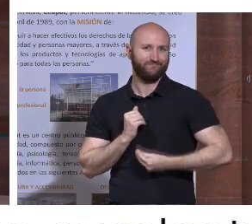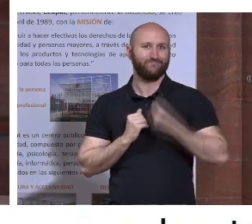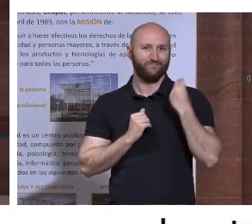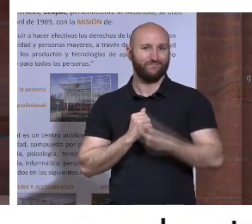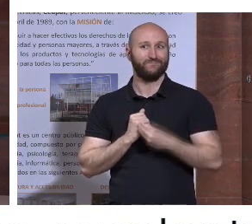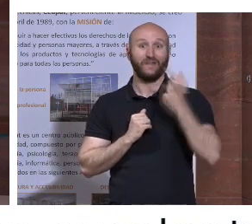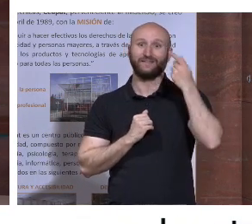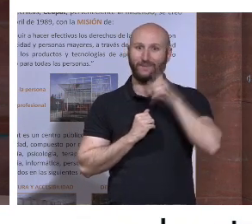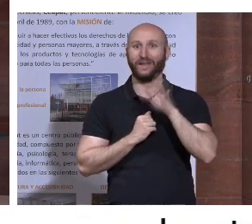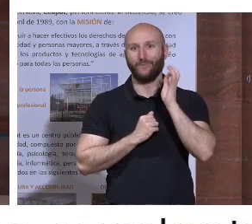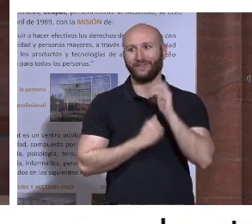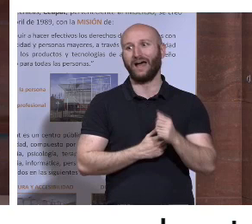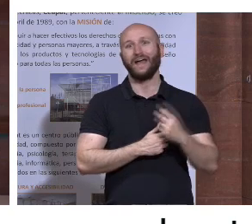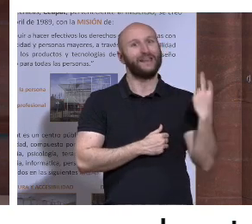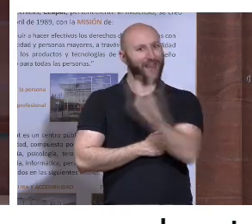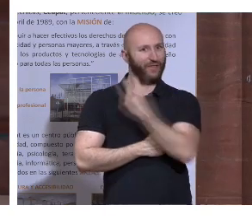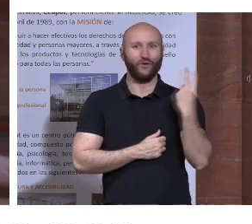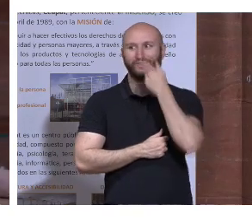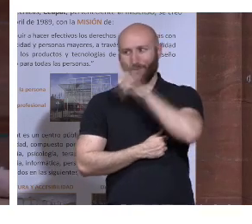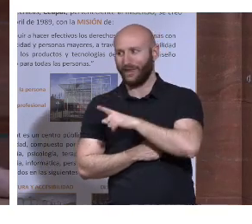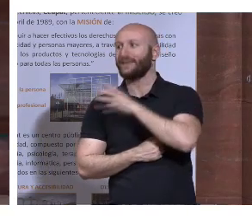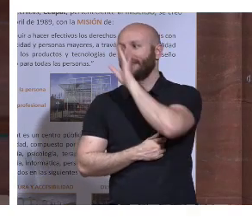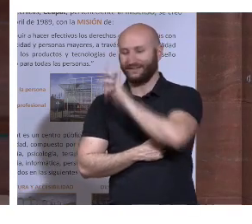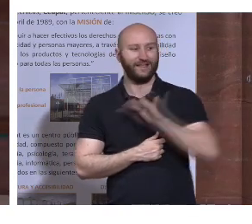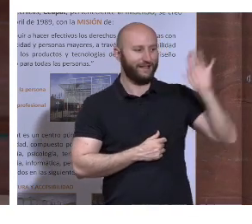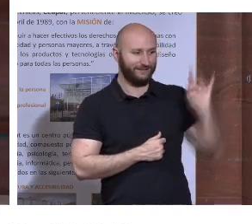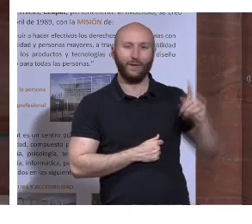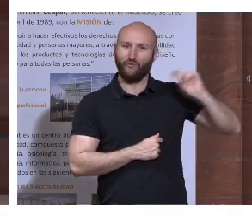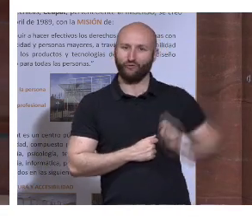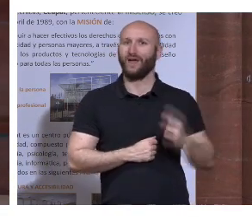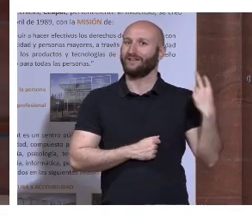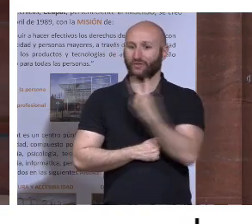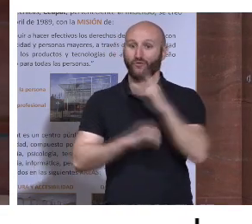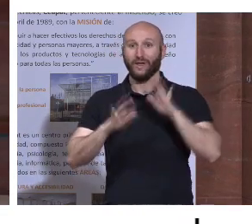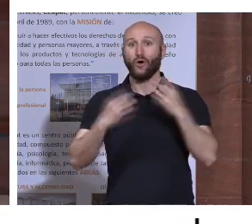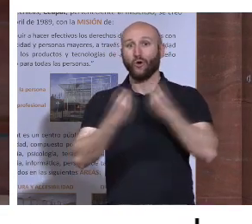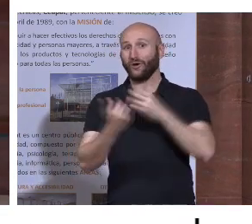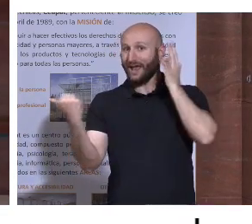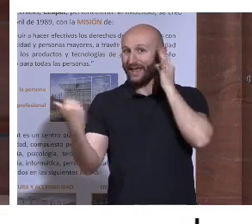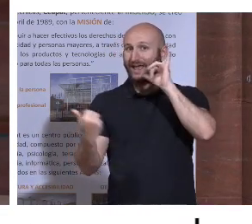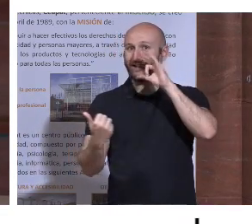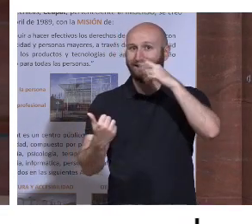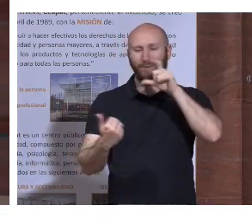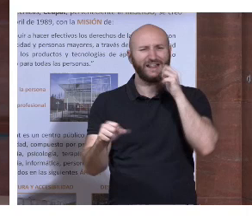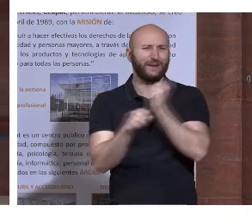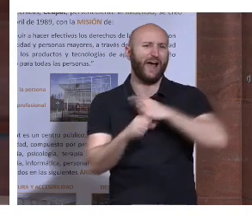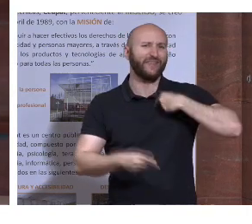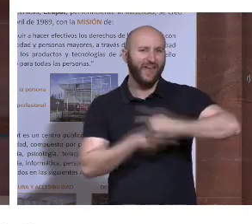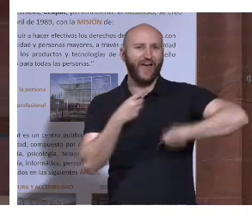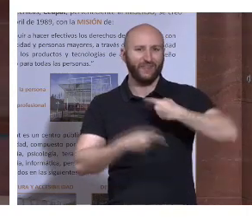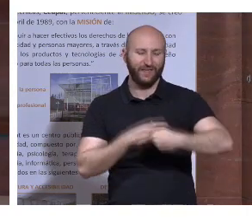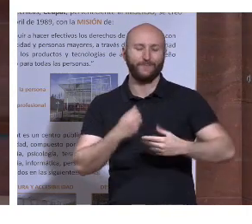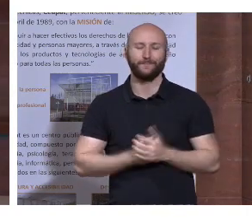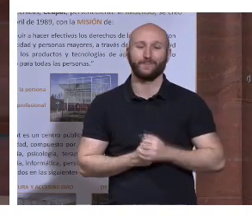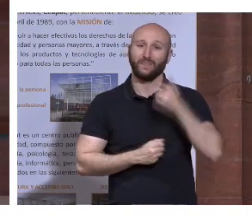también doy fe de Carmen y de Sabina. Pero es que con Isabel he trabajado día a día. También he trabajado